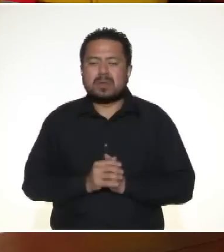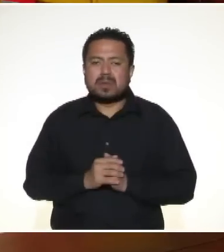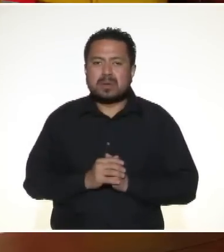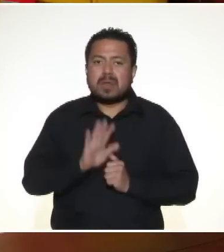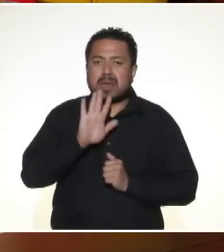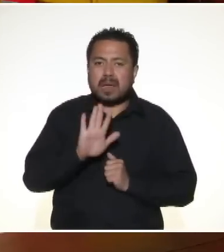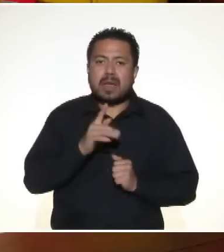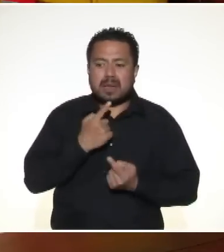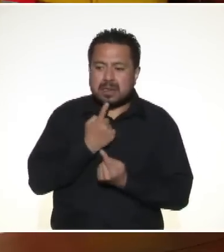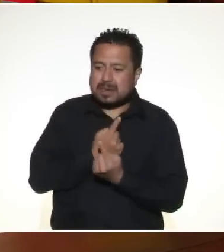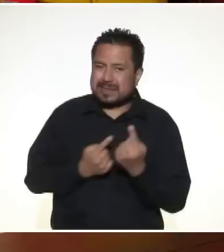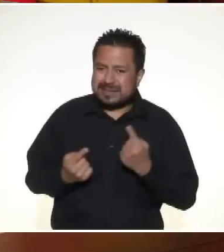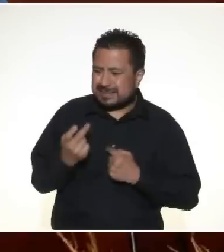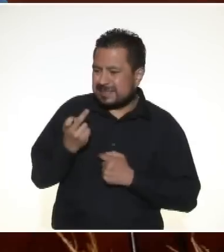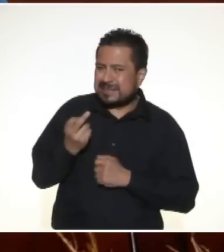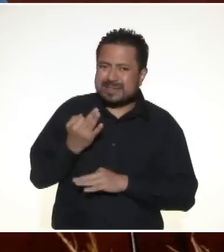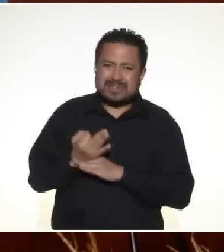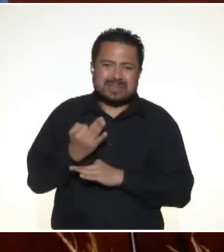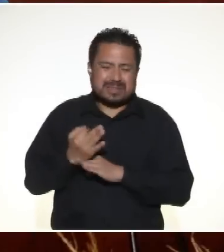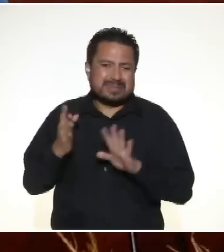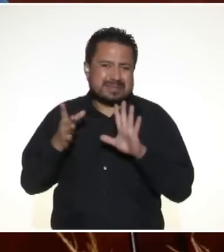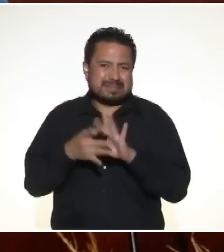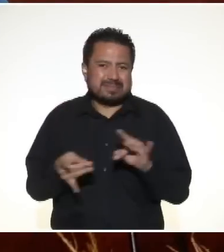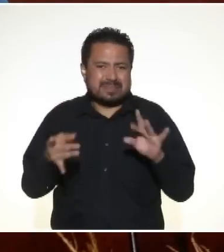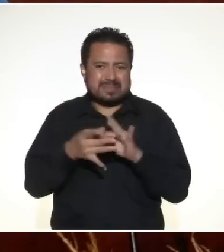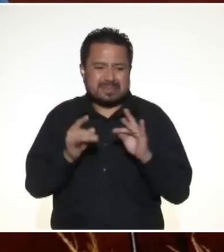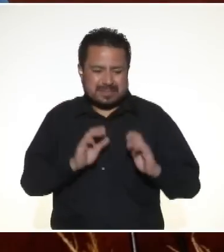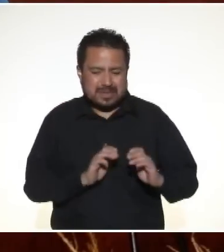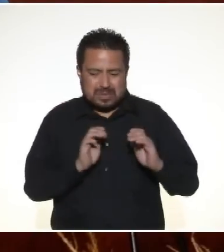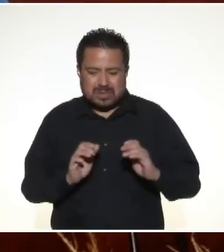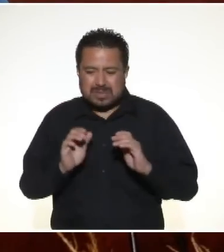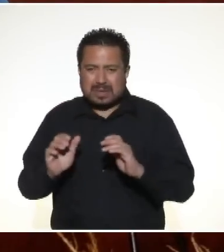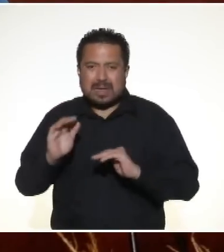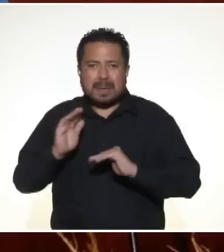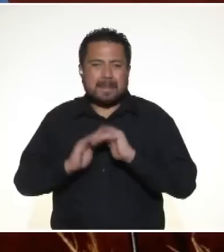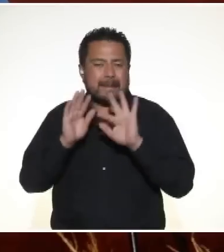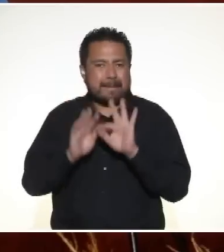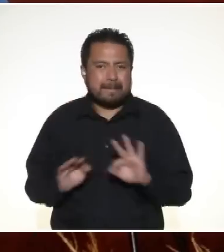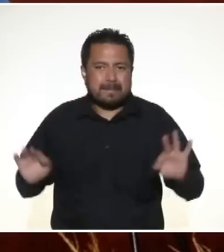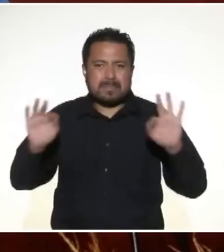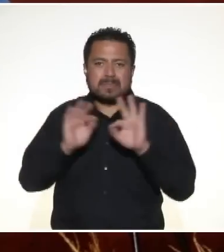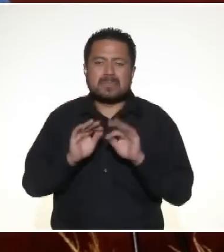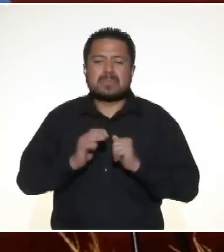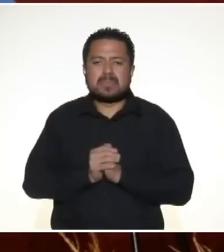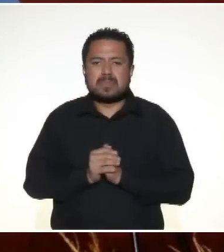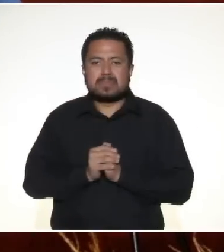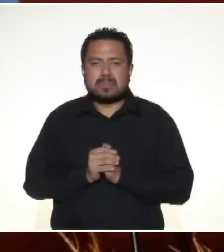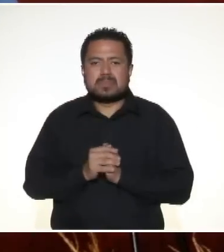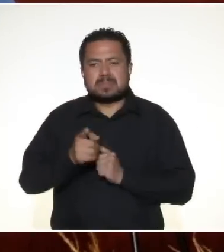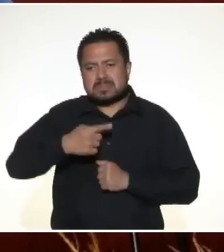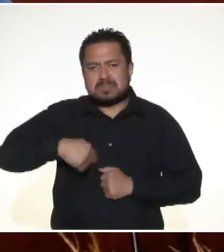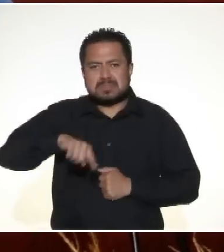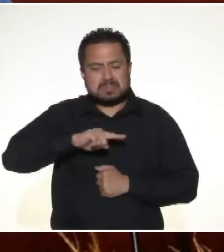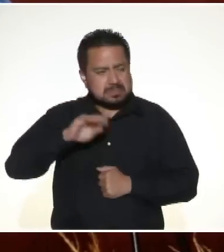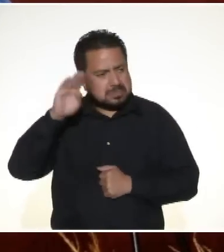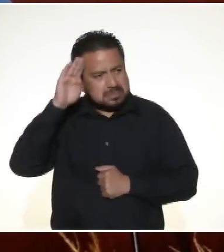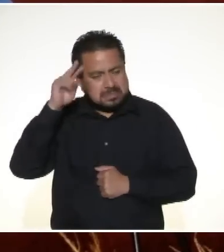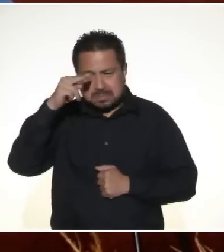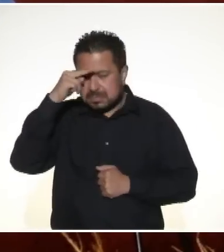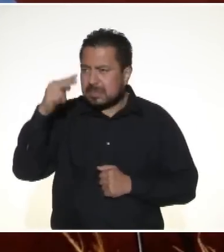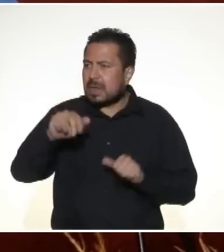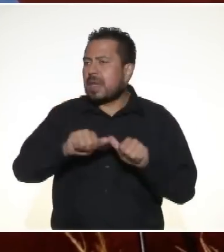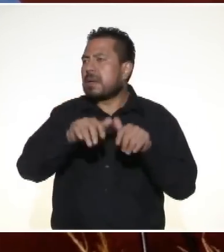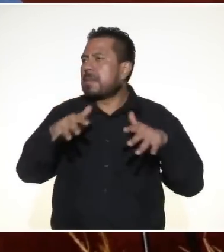en niños, pues como dice, la prevención es lo principal. Ahora, pensamos en México, tenemos unas